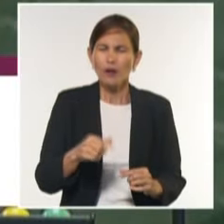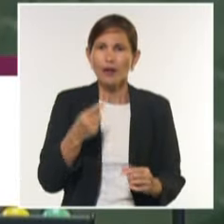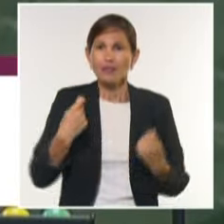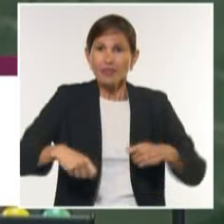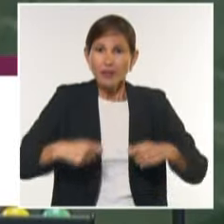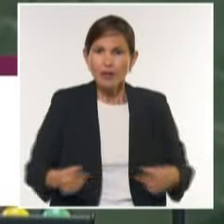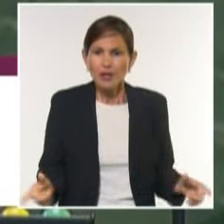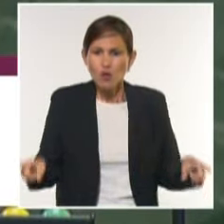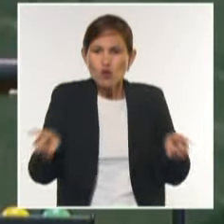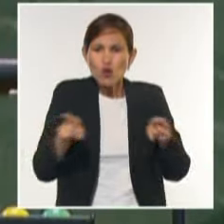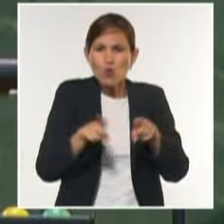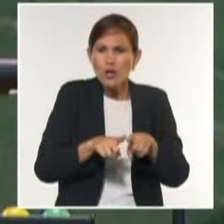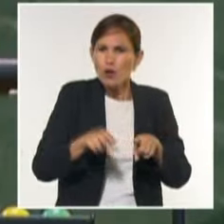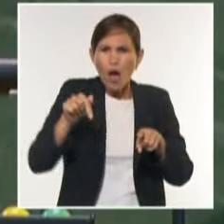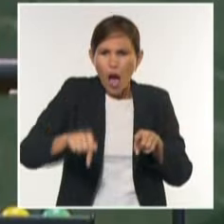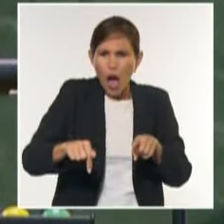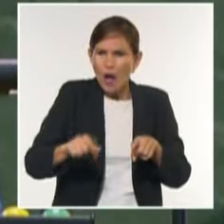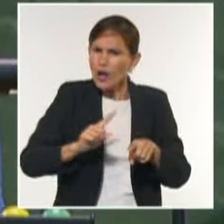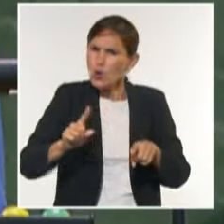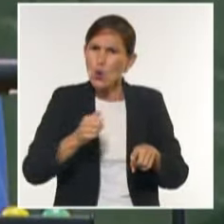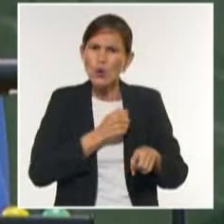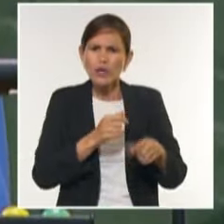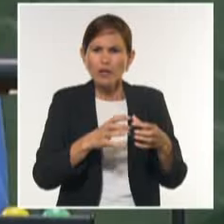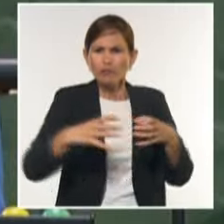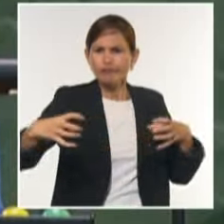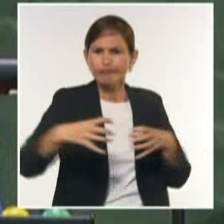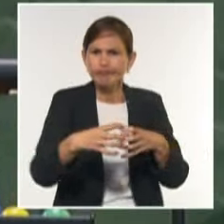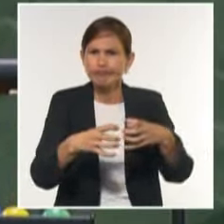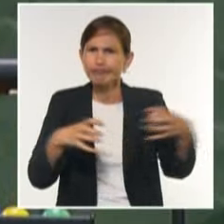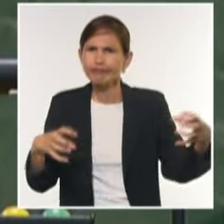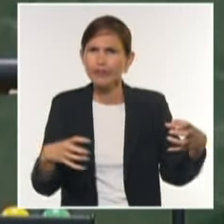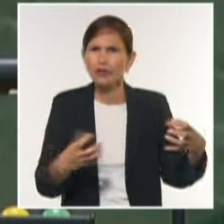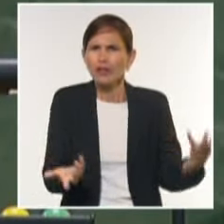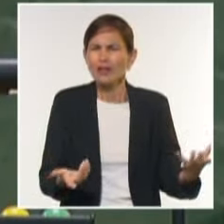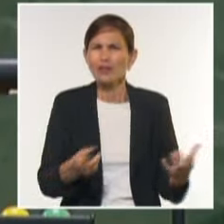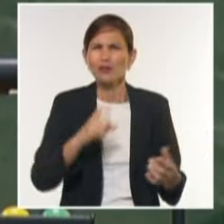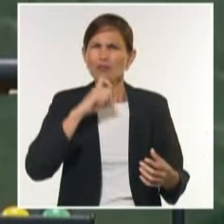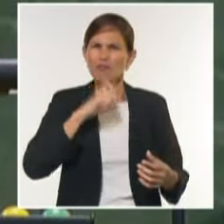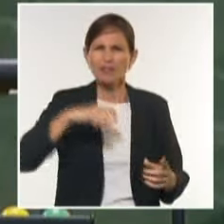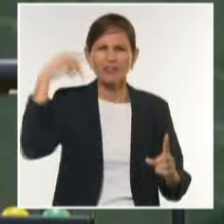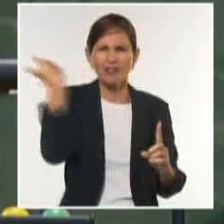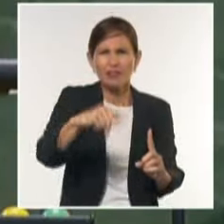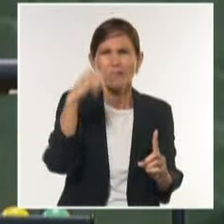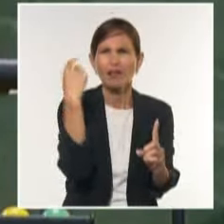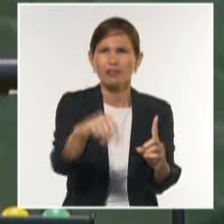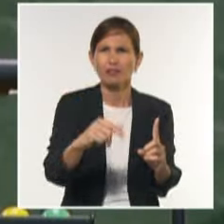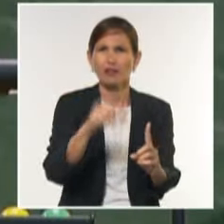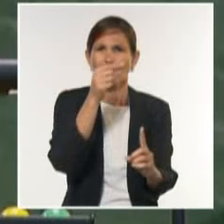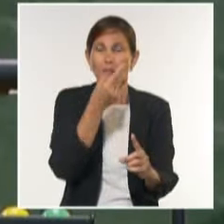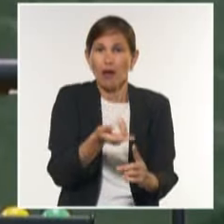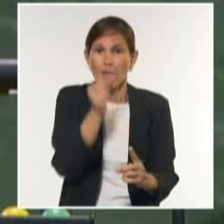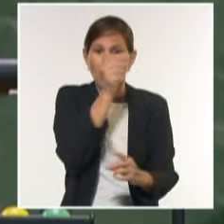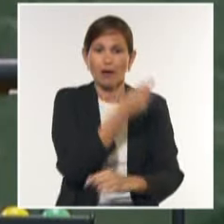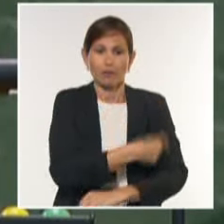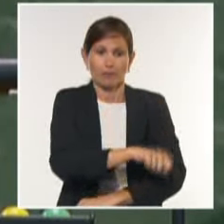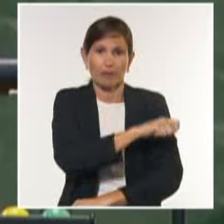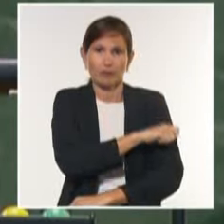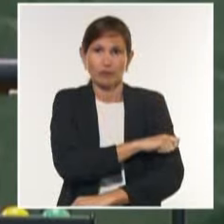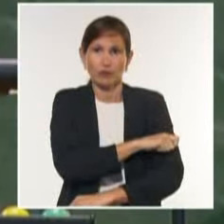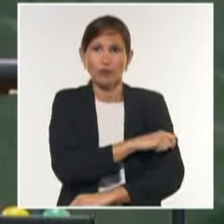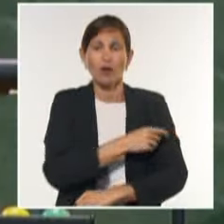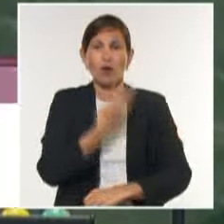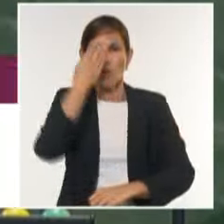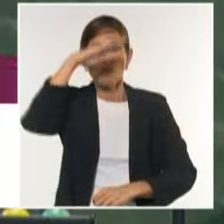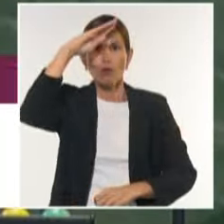sigan debilitando la colaboración internacional y castiguen a países como Cuba, que han tratado de